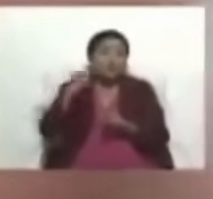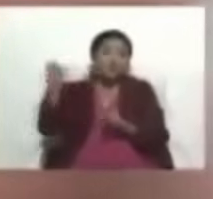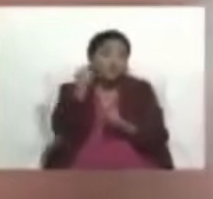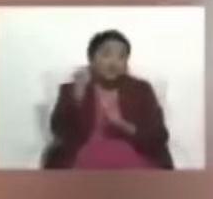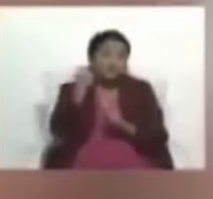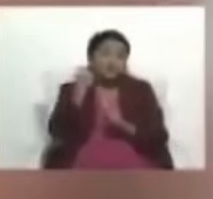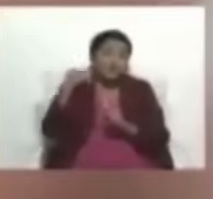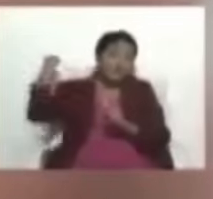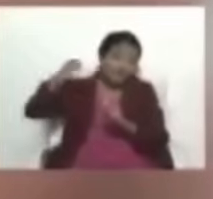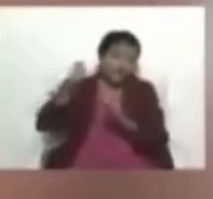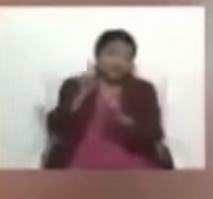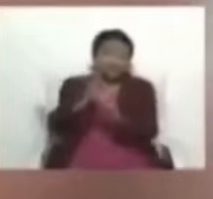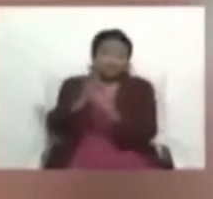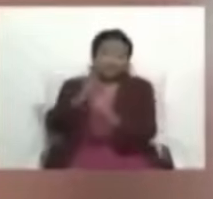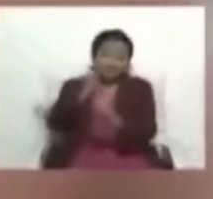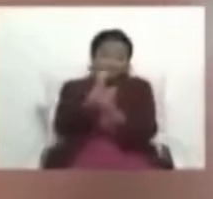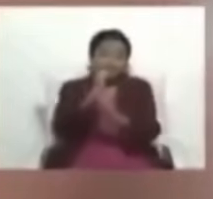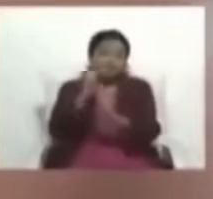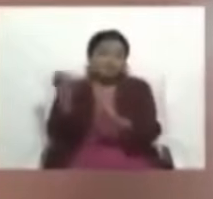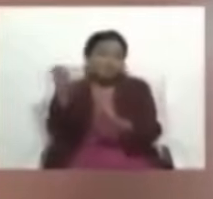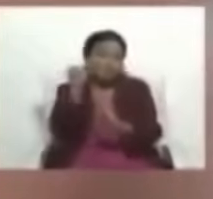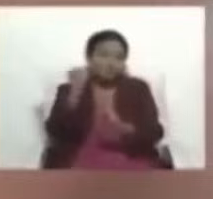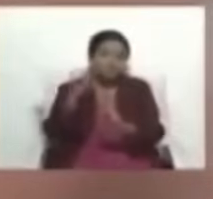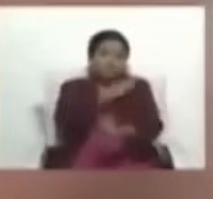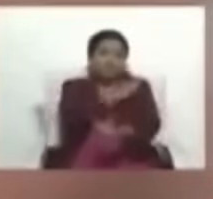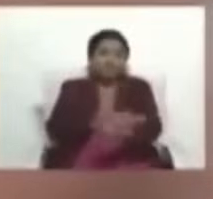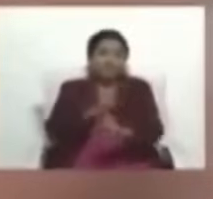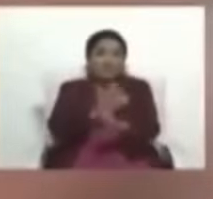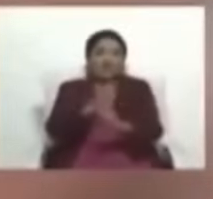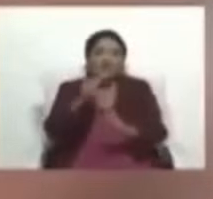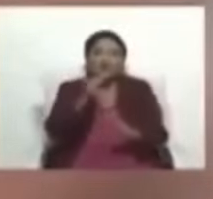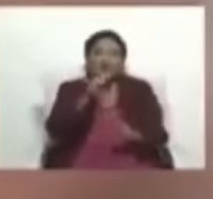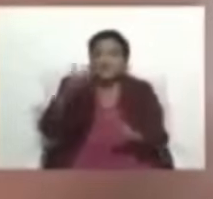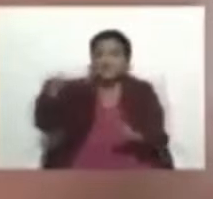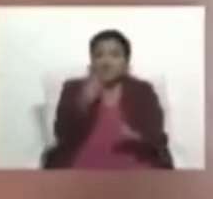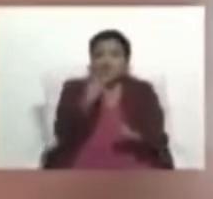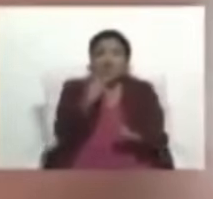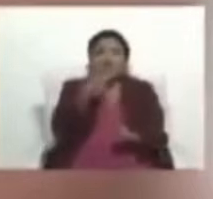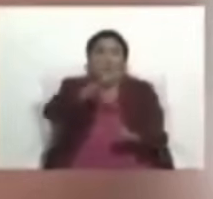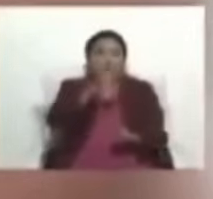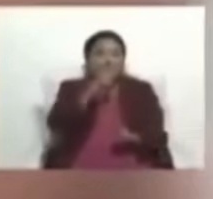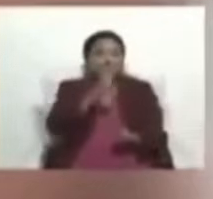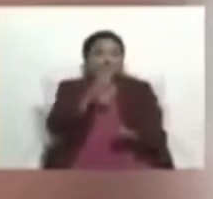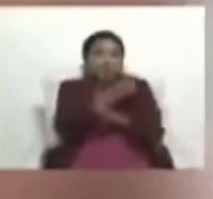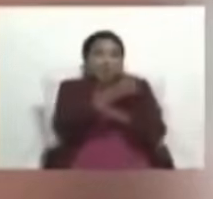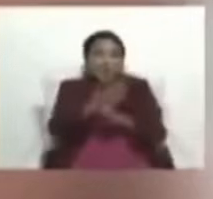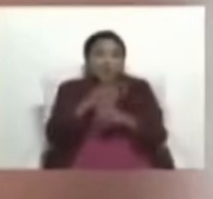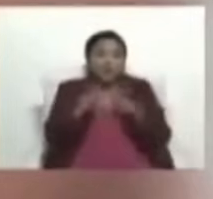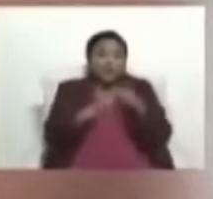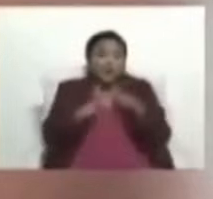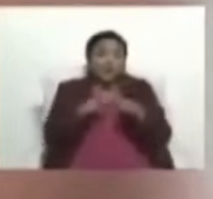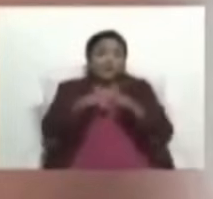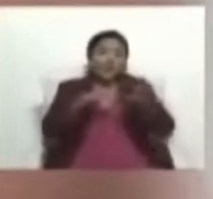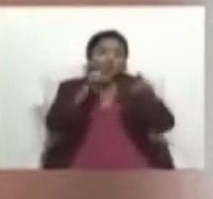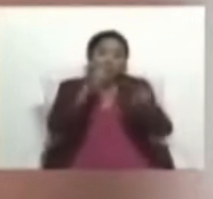ataqué por la espalda y por el brazo. Y quien me ve es Tyron y se preocupa mucho, pero él estaba